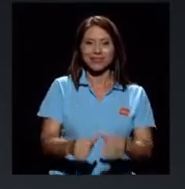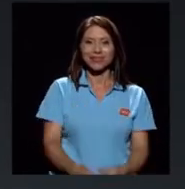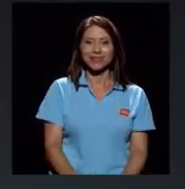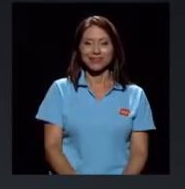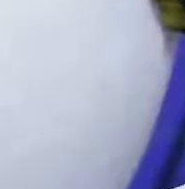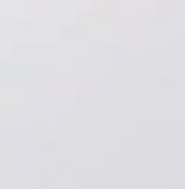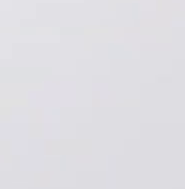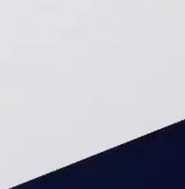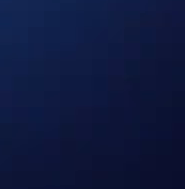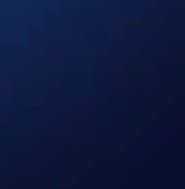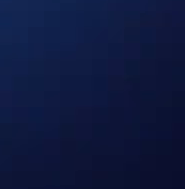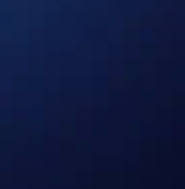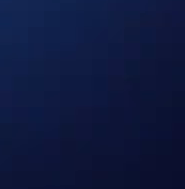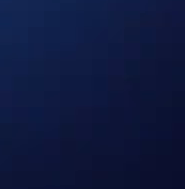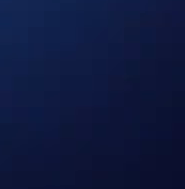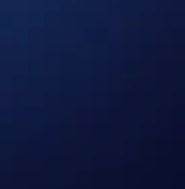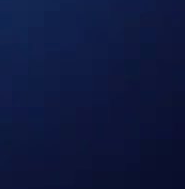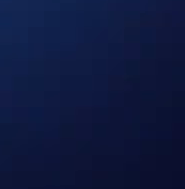haremos